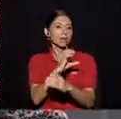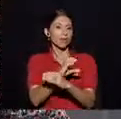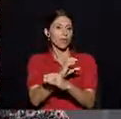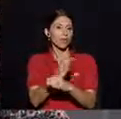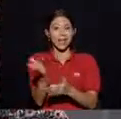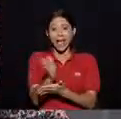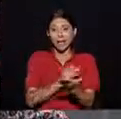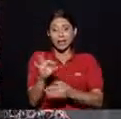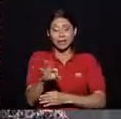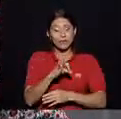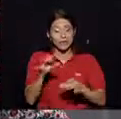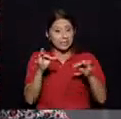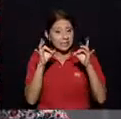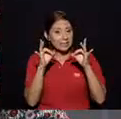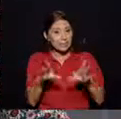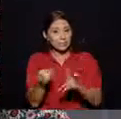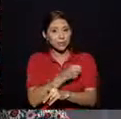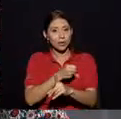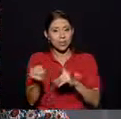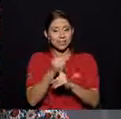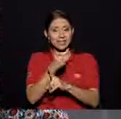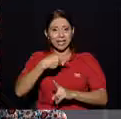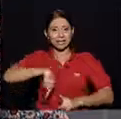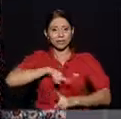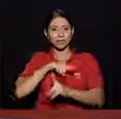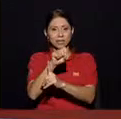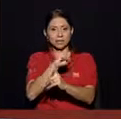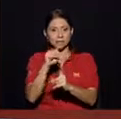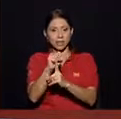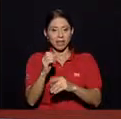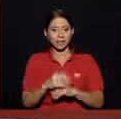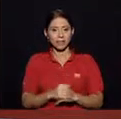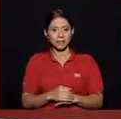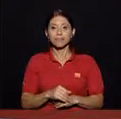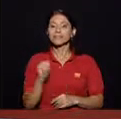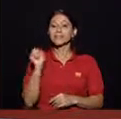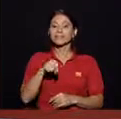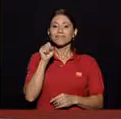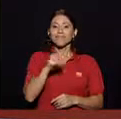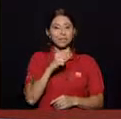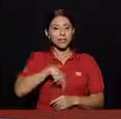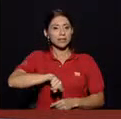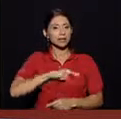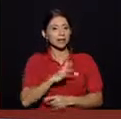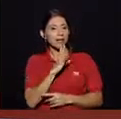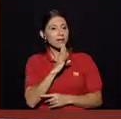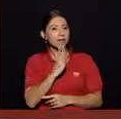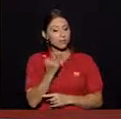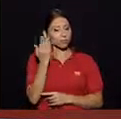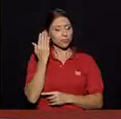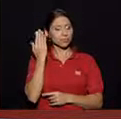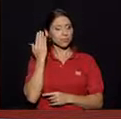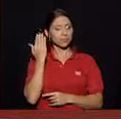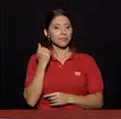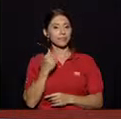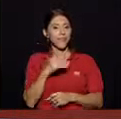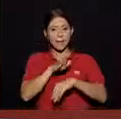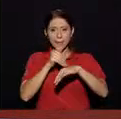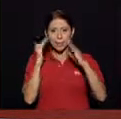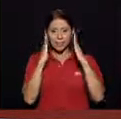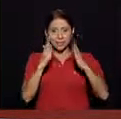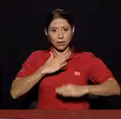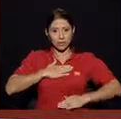y complejas de violencia que existen en nuestra sociedad. Sí, de hecho, sobre el estudio que estábamos hablando en el bloque anterior, a mí me llamó poderosamente la